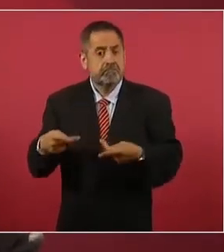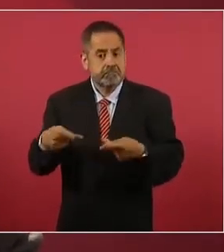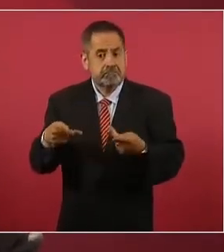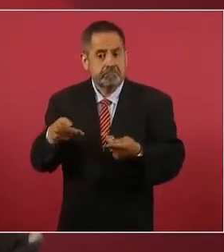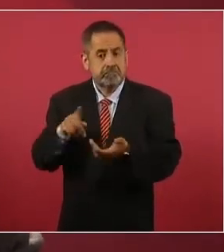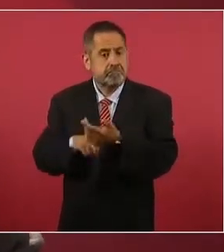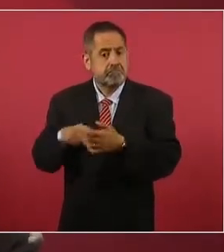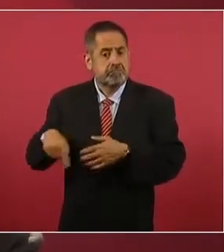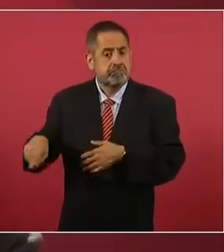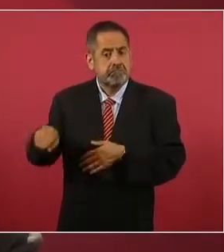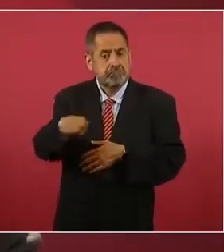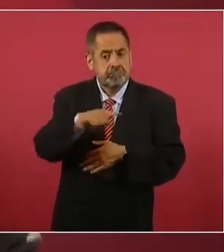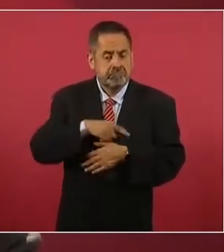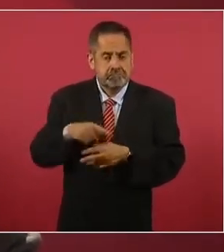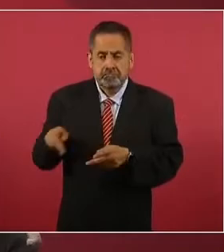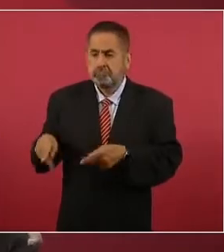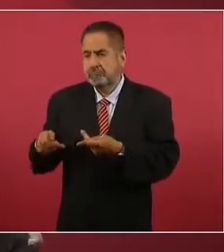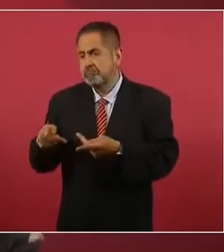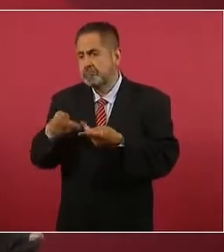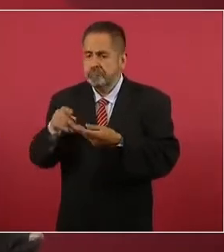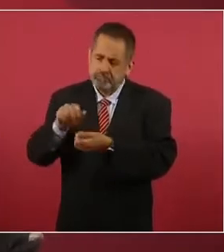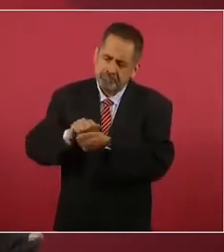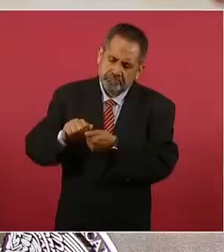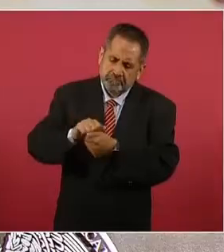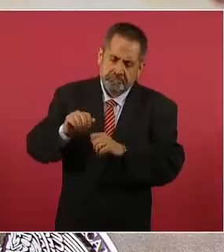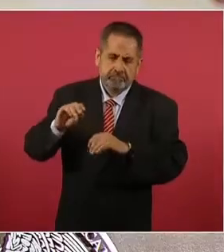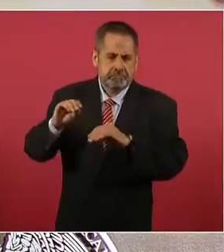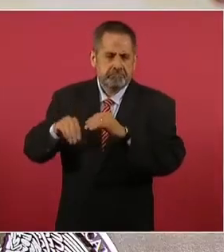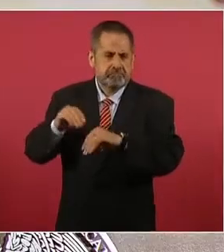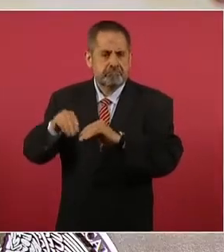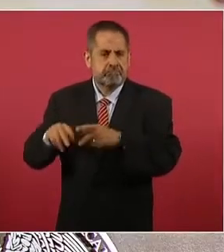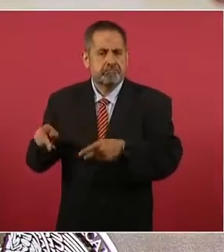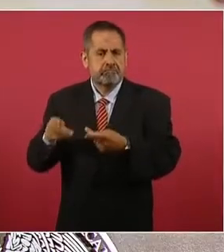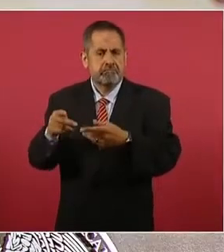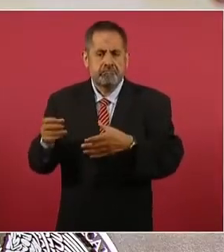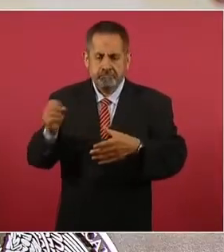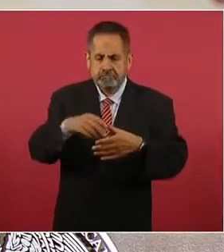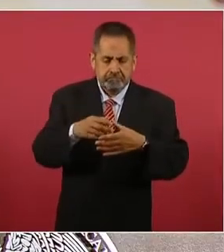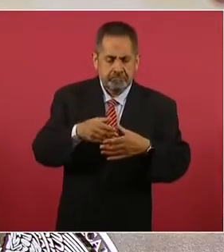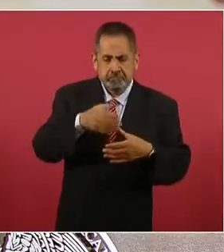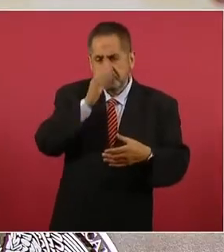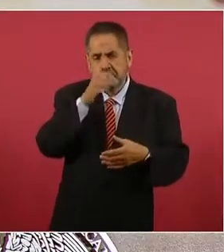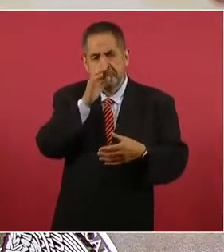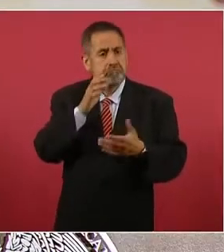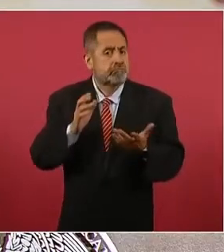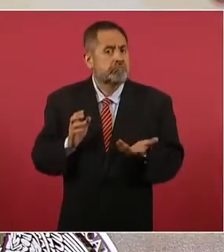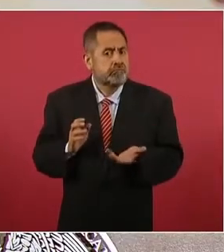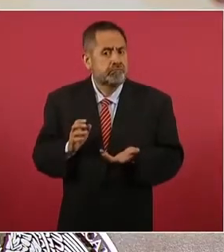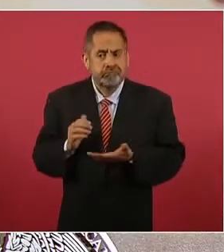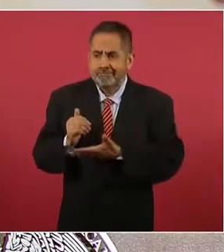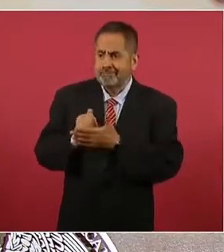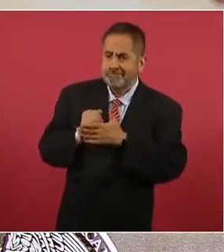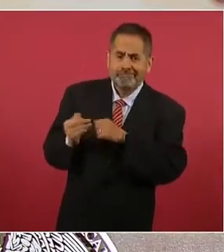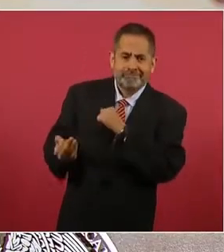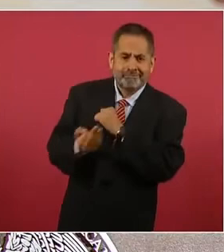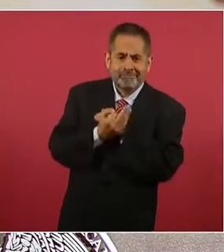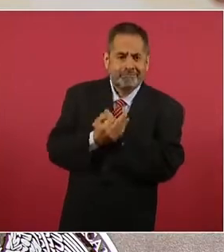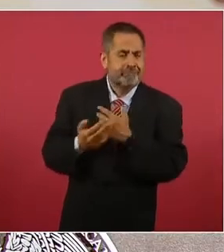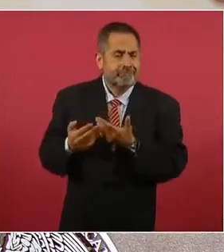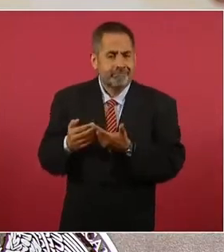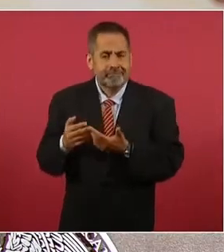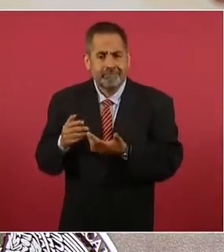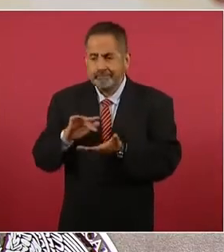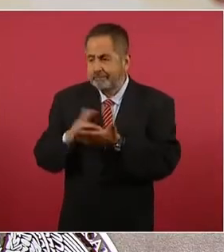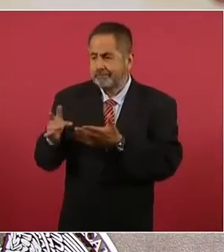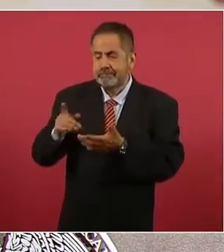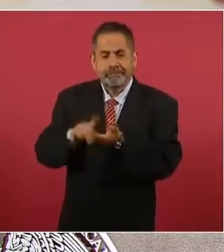para esos fines, ya nada más que comercializada, en términos generales bien, y desde luego esto está a la base en